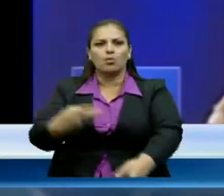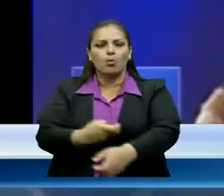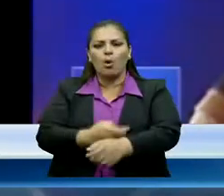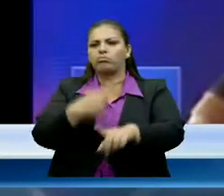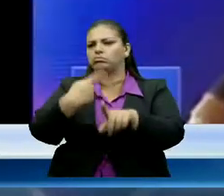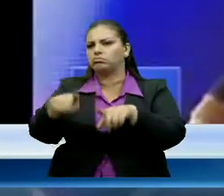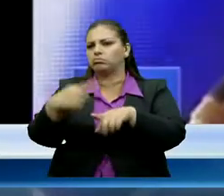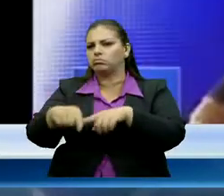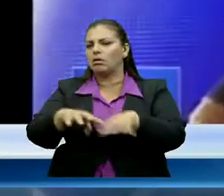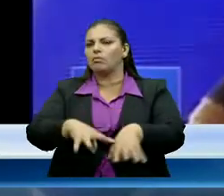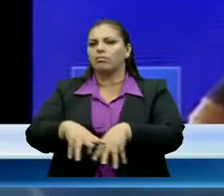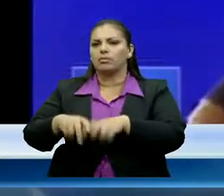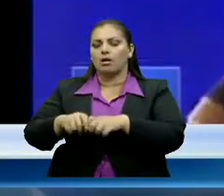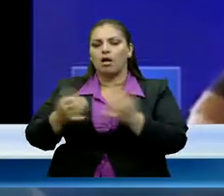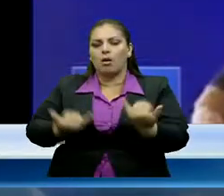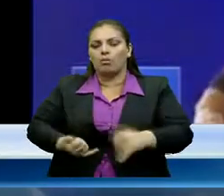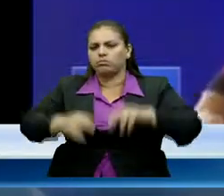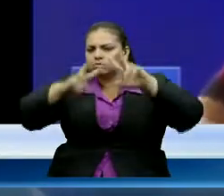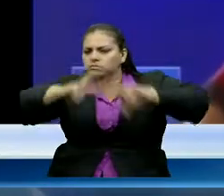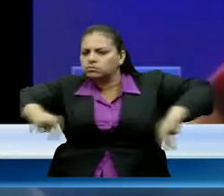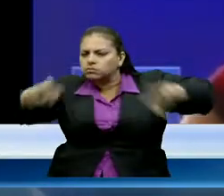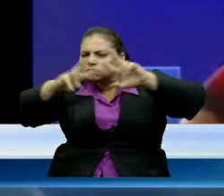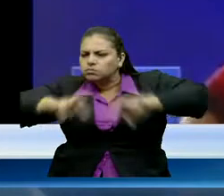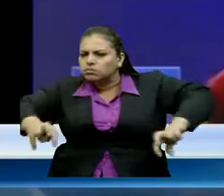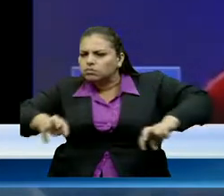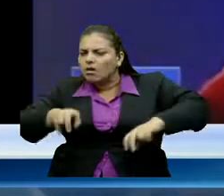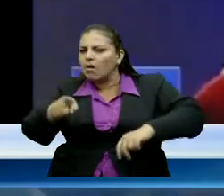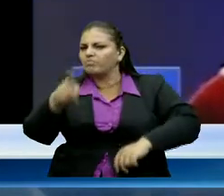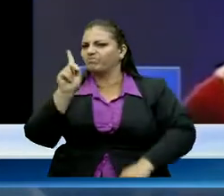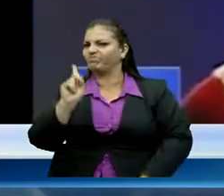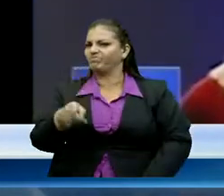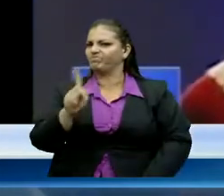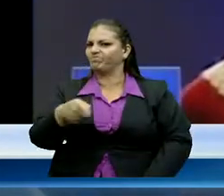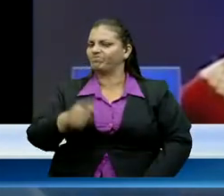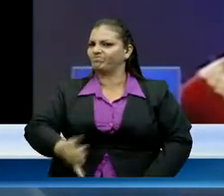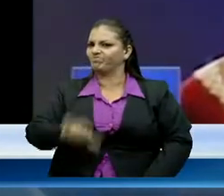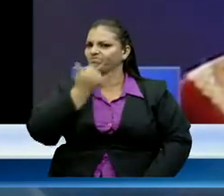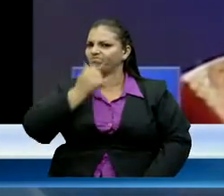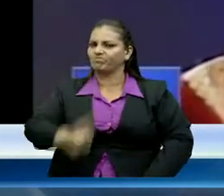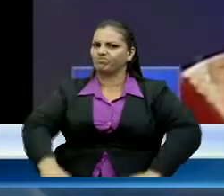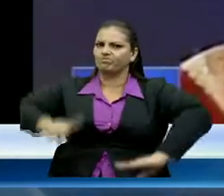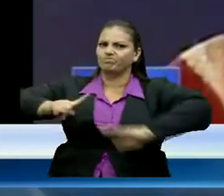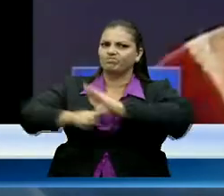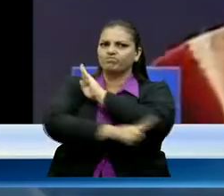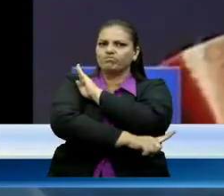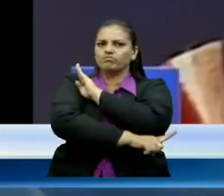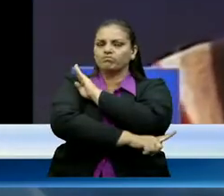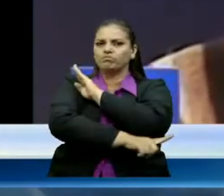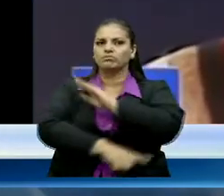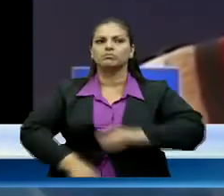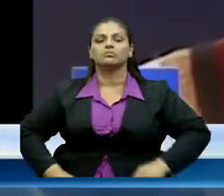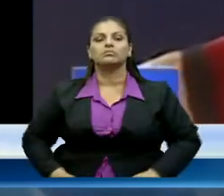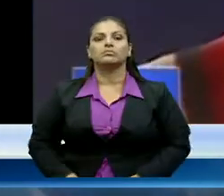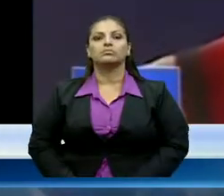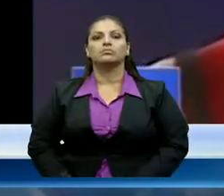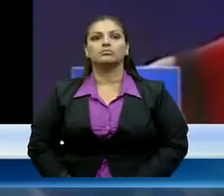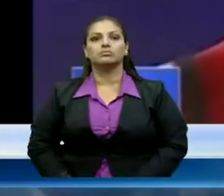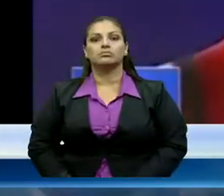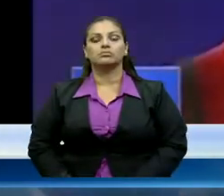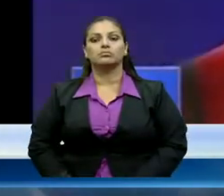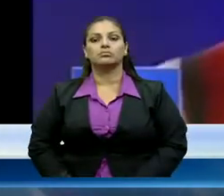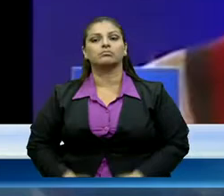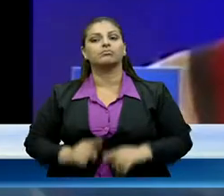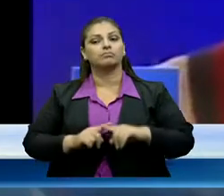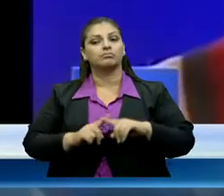están haciendo las investigaciones del caso. Esta gente será sancionada con todo el rigor administrativo, pero también se ha